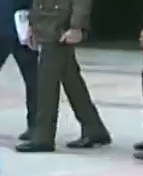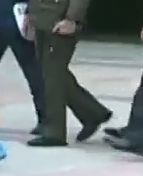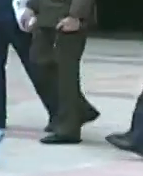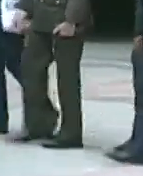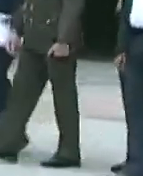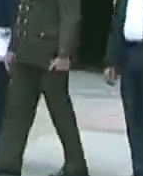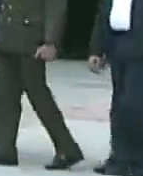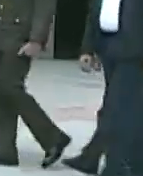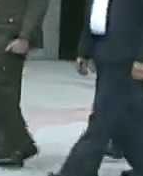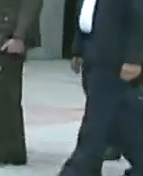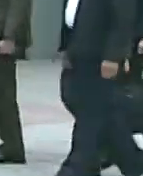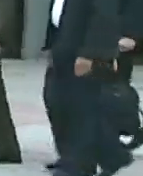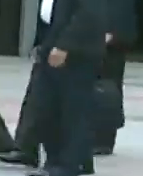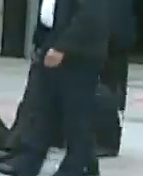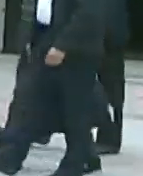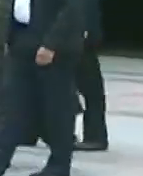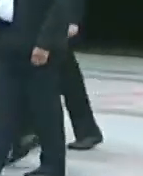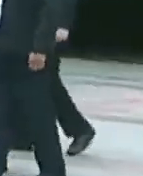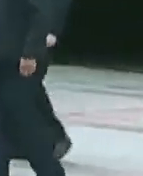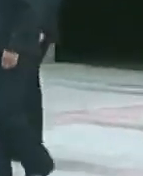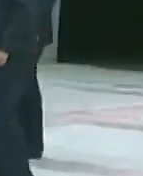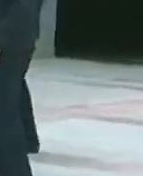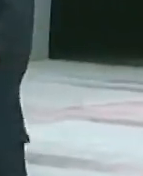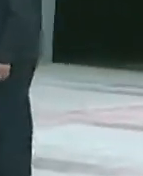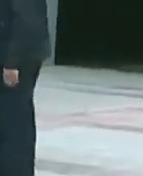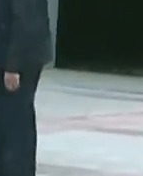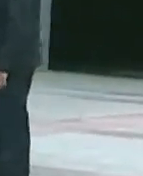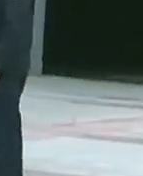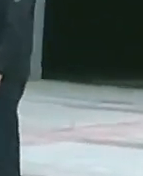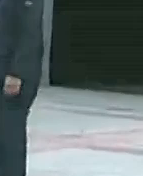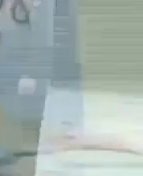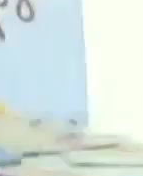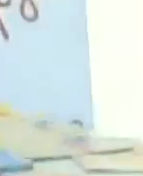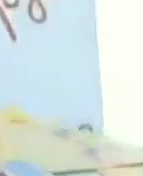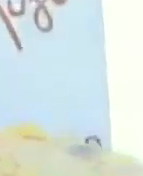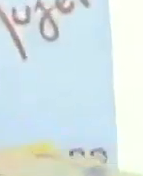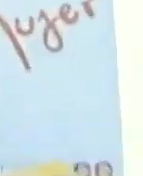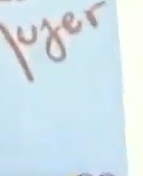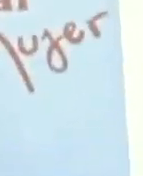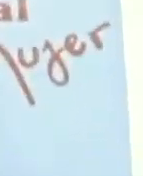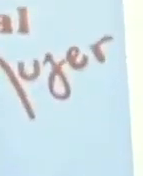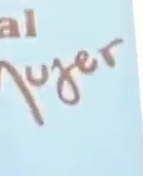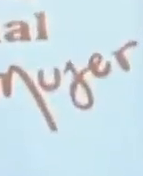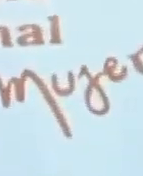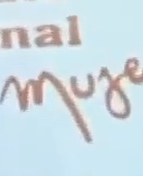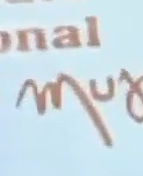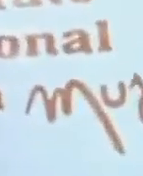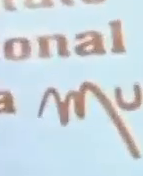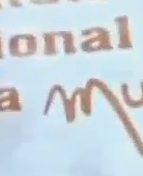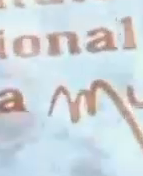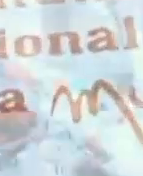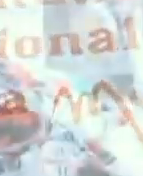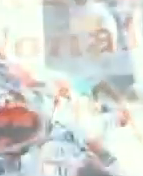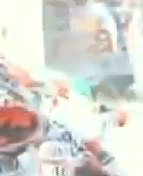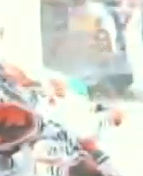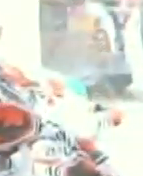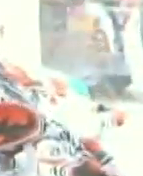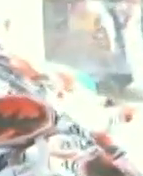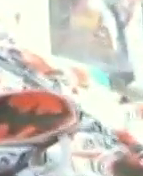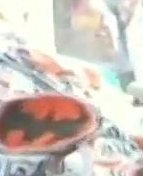que fomenten la participación de la mujer venezolana en el ámbito político, social, económico,